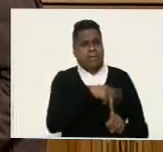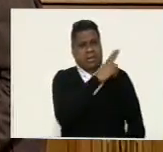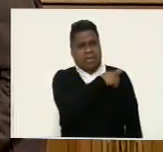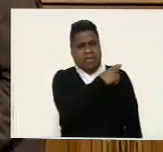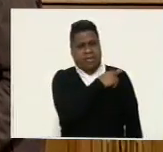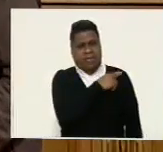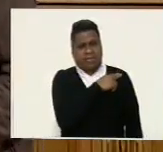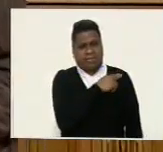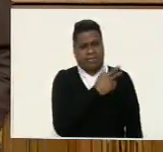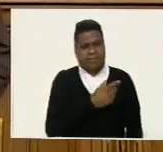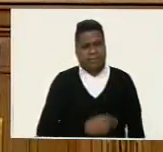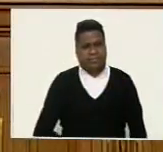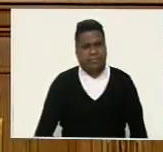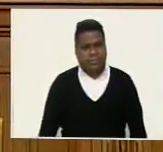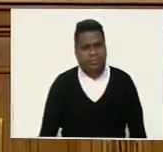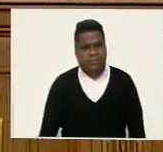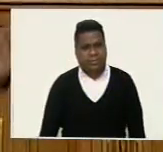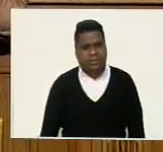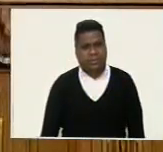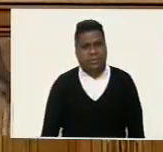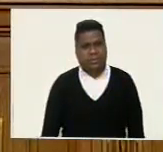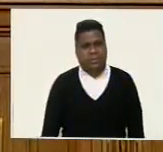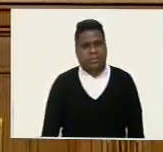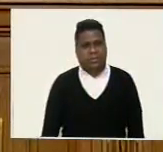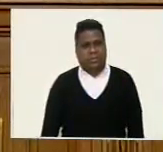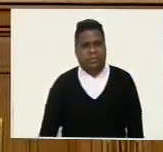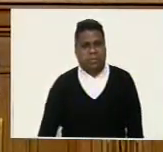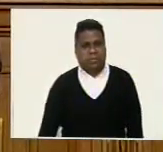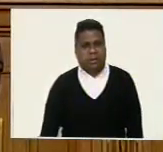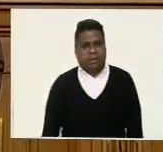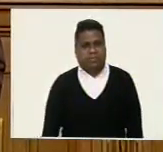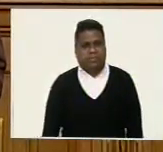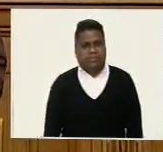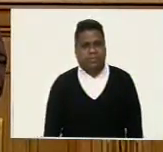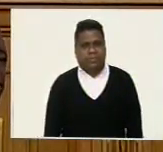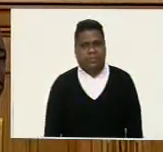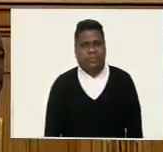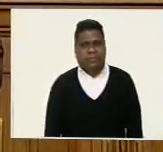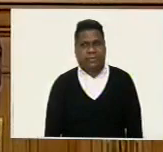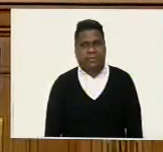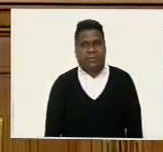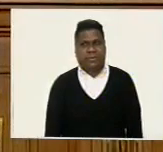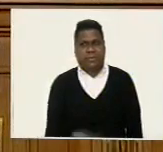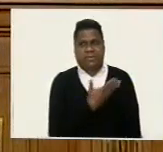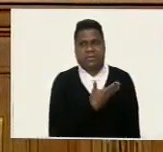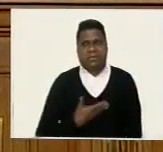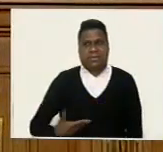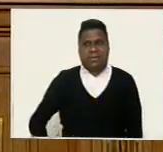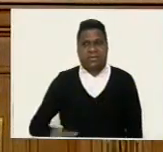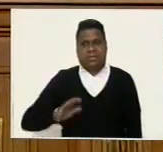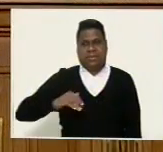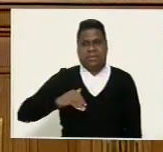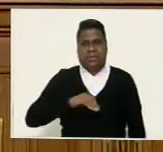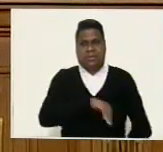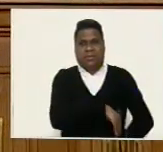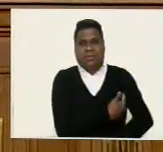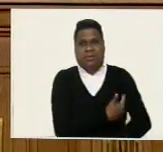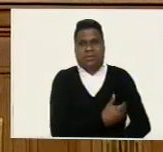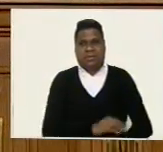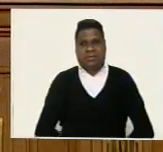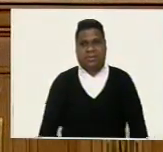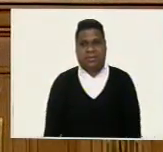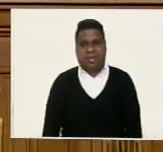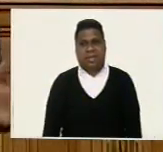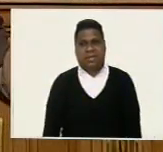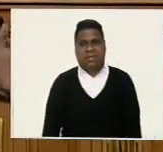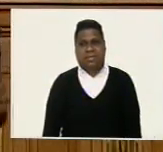Chávez, ¿no? Freddy Balsán, que en paz descanse, bueno. Entonces el presidente, la Universidad Autónoma de La Plata le dio, al presidente Chávez